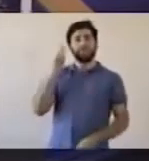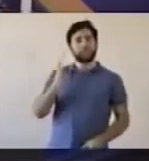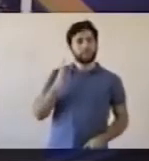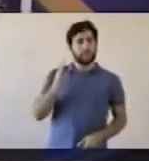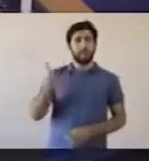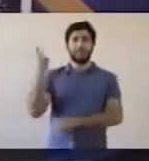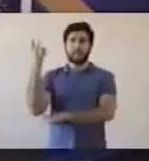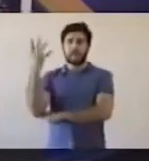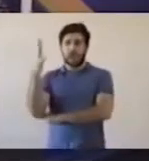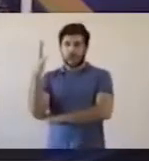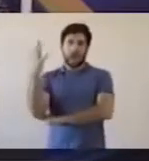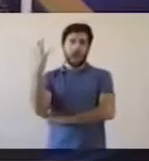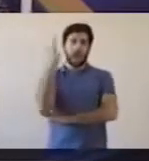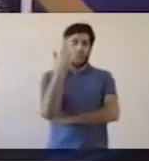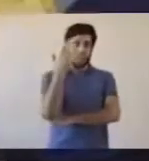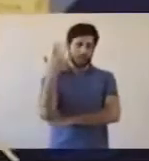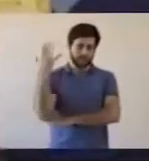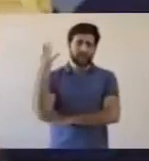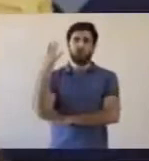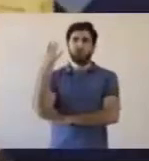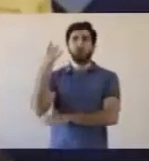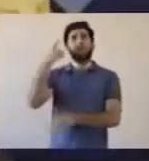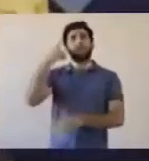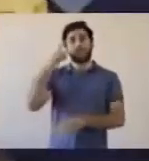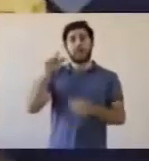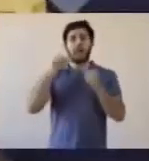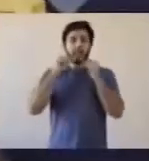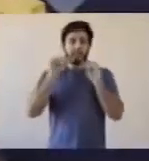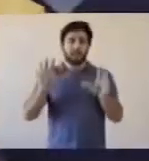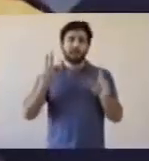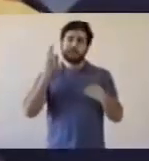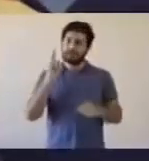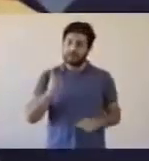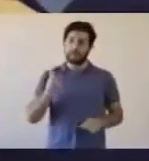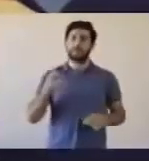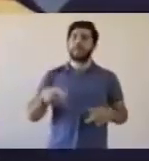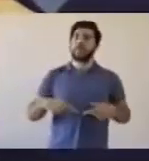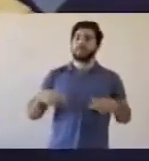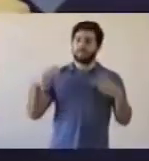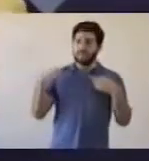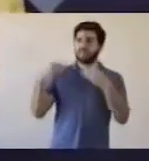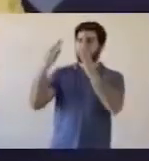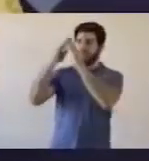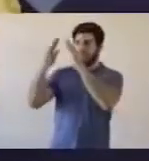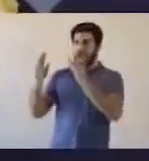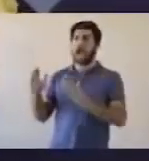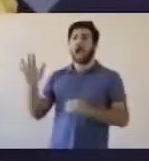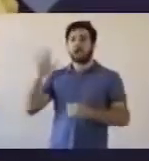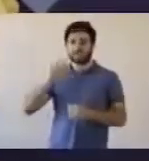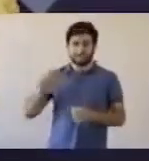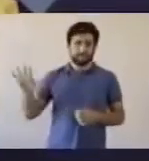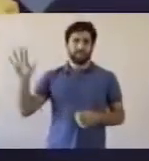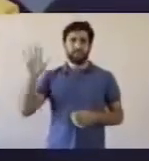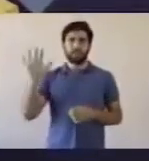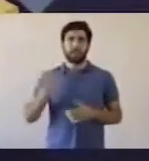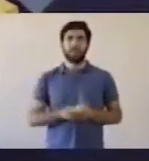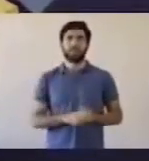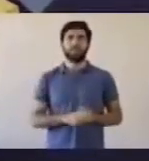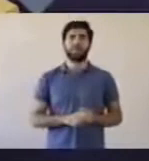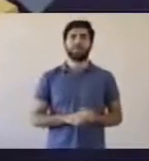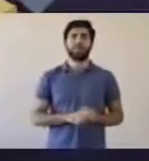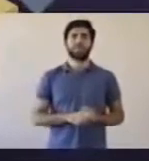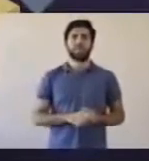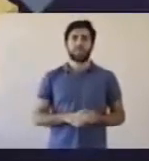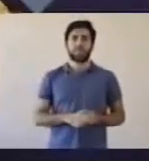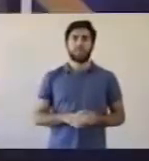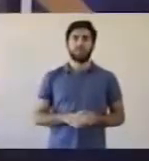sonidos iguales. Yo te voy a mostrar las imágenes, lo voy a repetir y juntos vamos